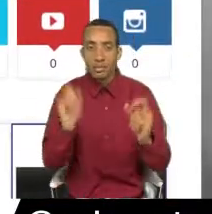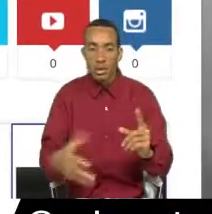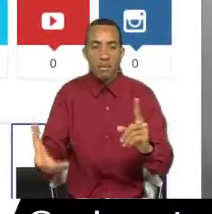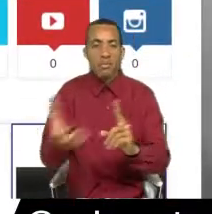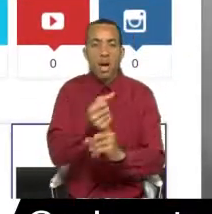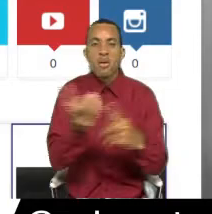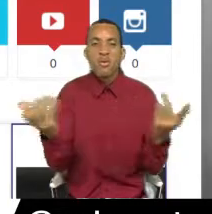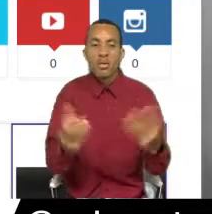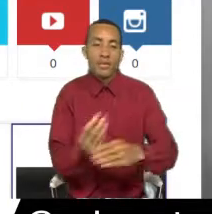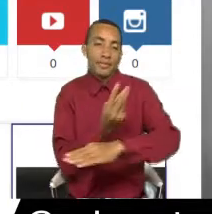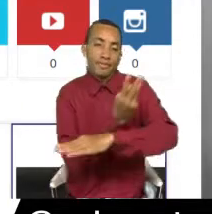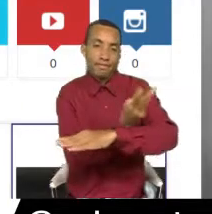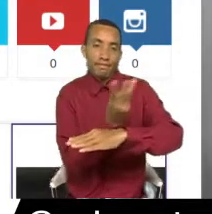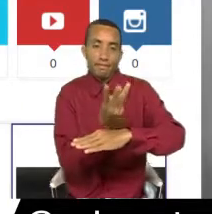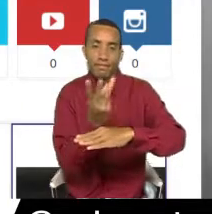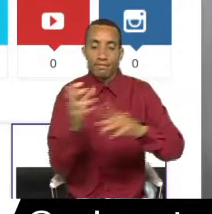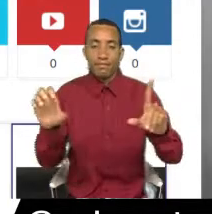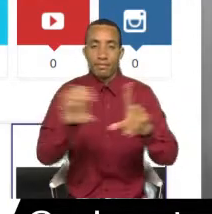página de internet